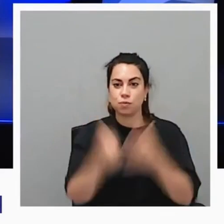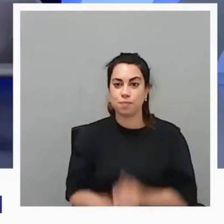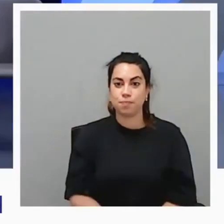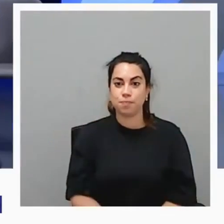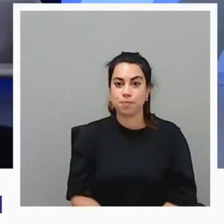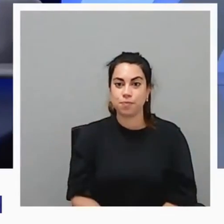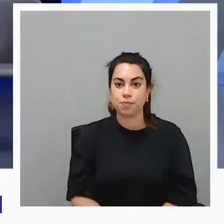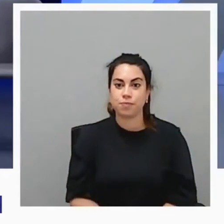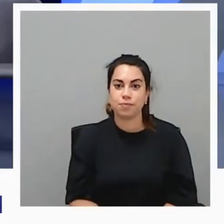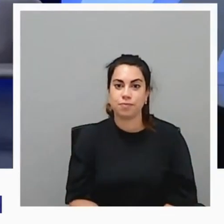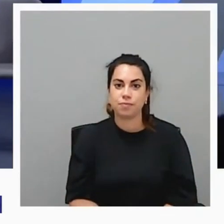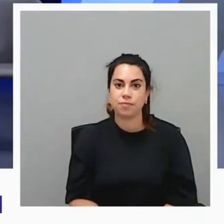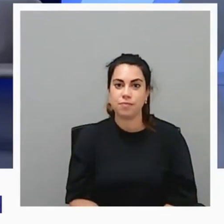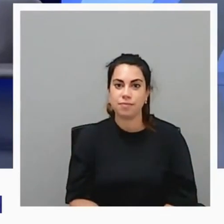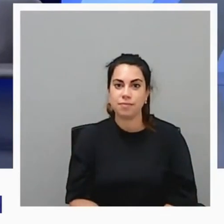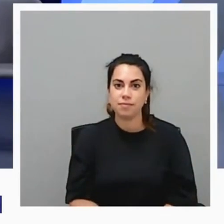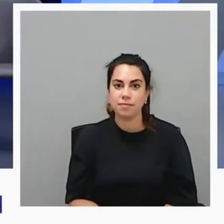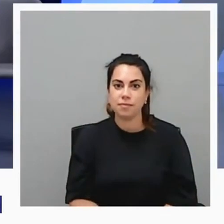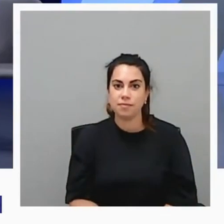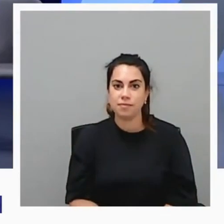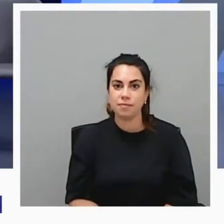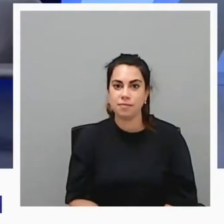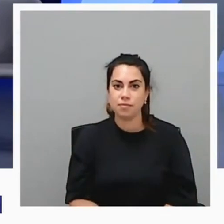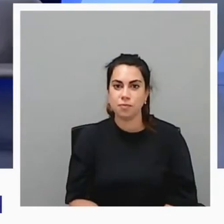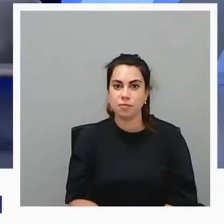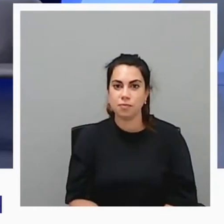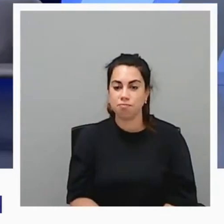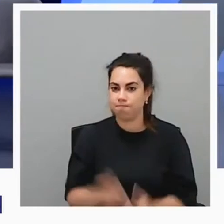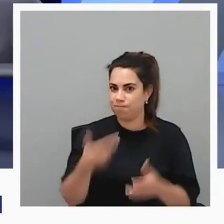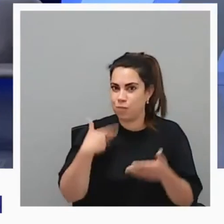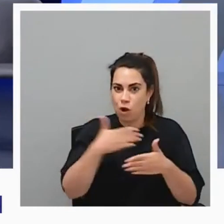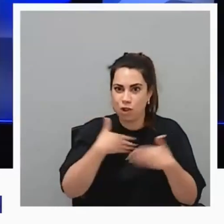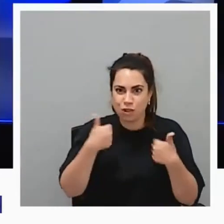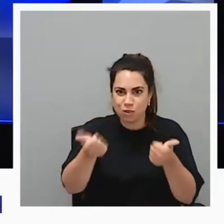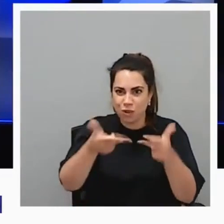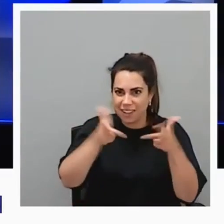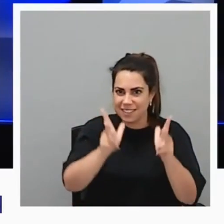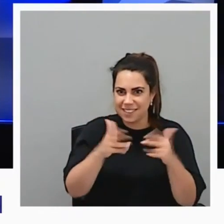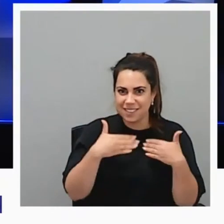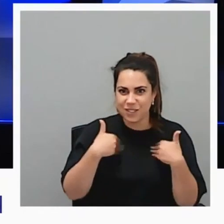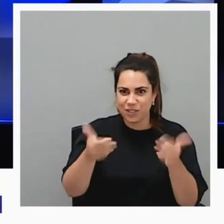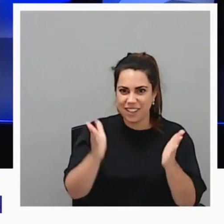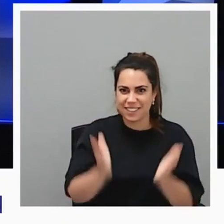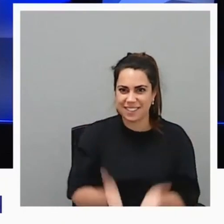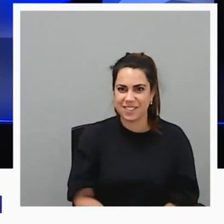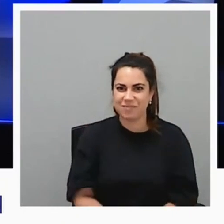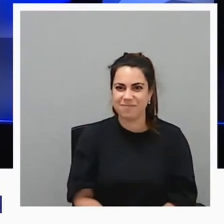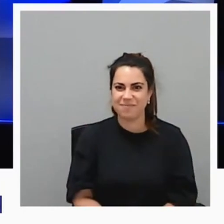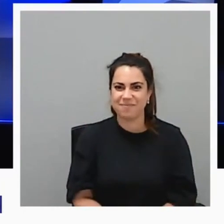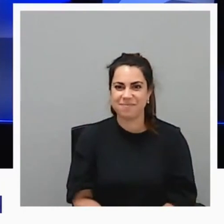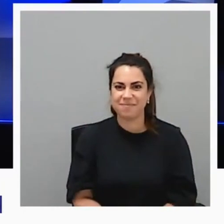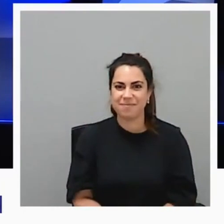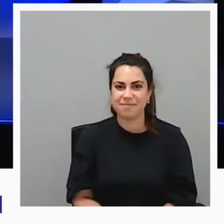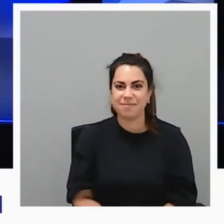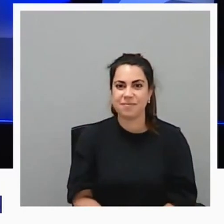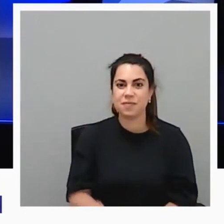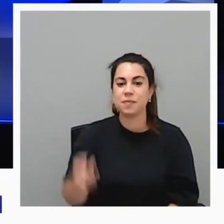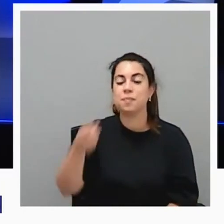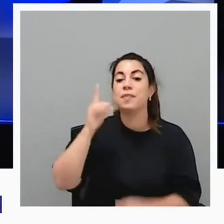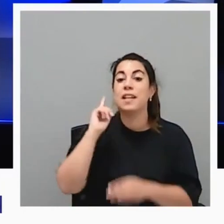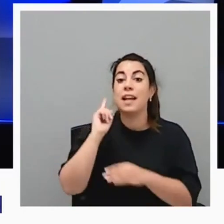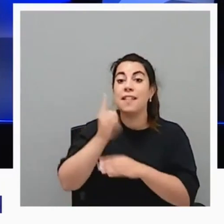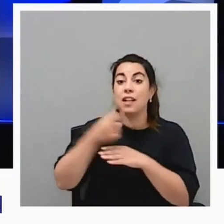¿Qué tal? Gracias. ¿Dónde quieres que me siente? Donde tú quieras, estás en Pues casa. Dejamos a Marcos. Marcos Eiguren, doctor en Dirección y Organización de